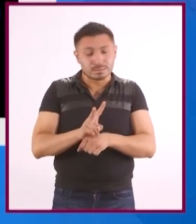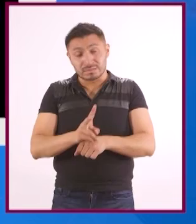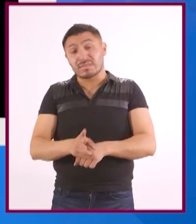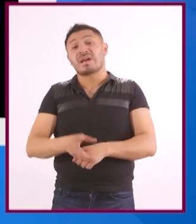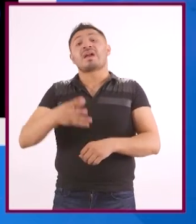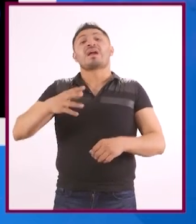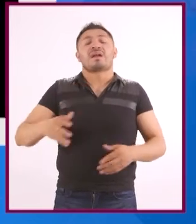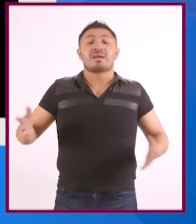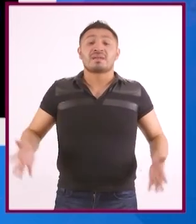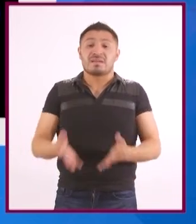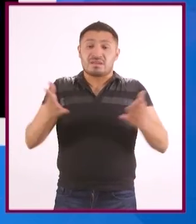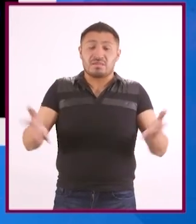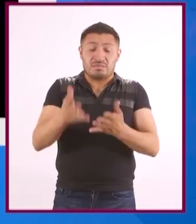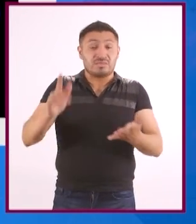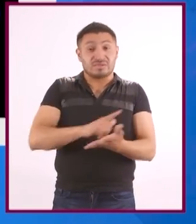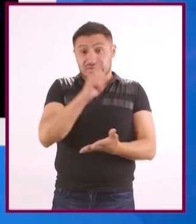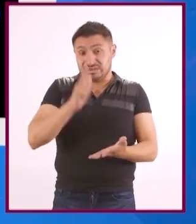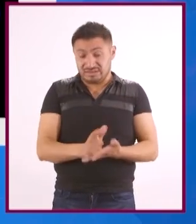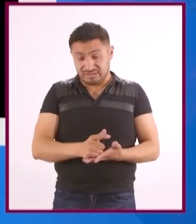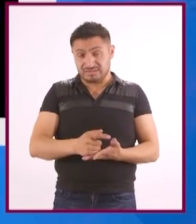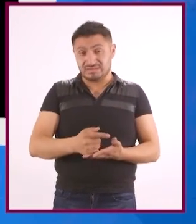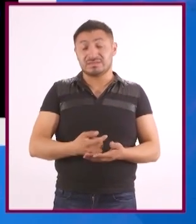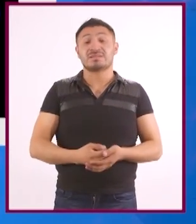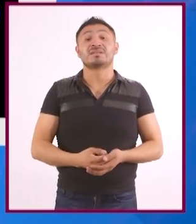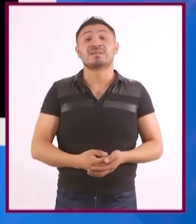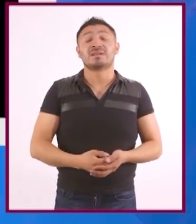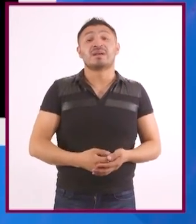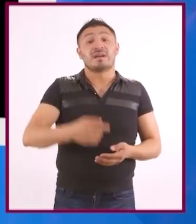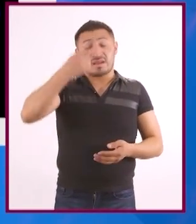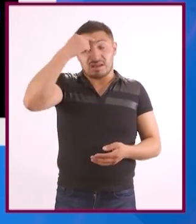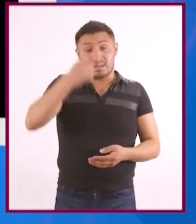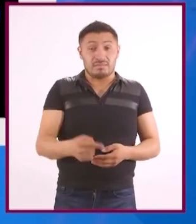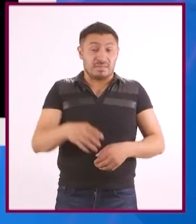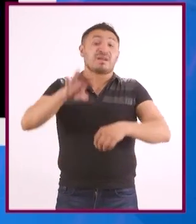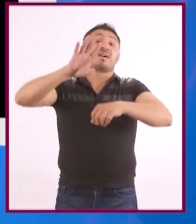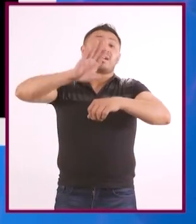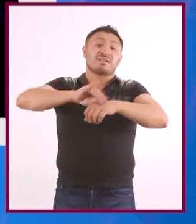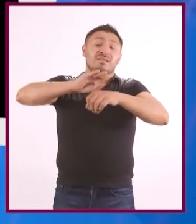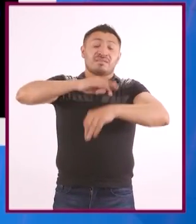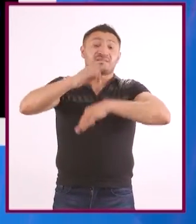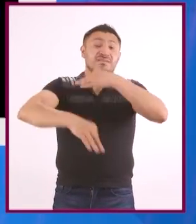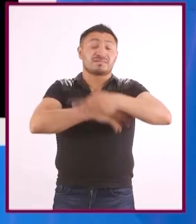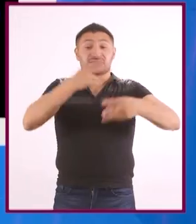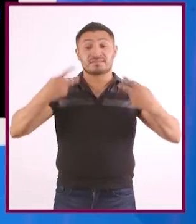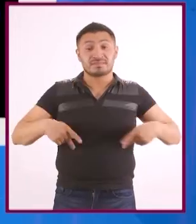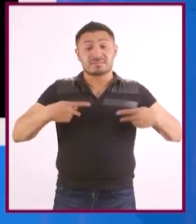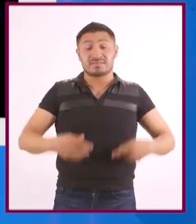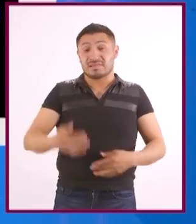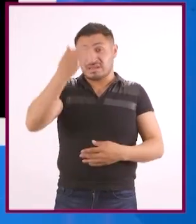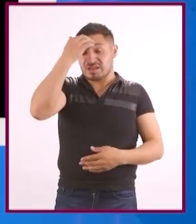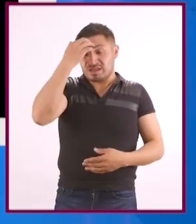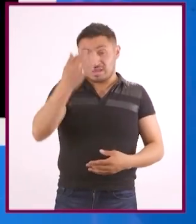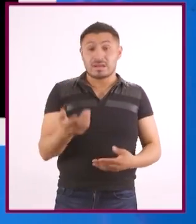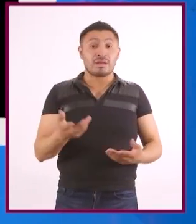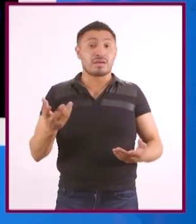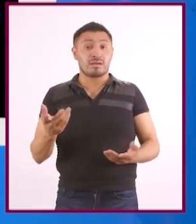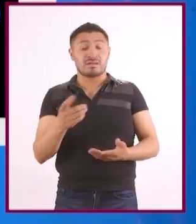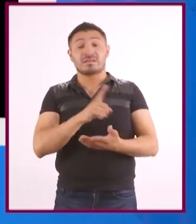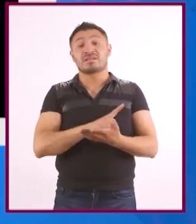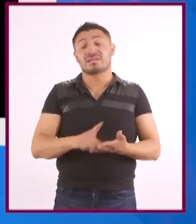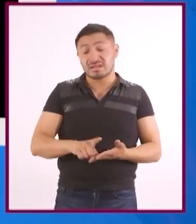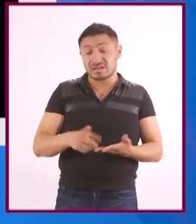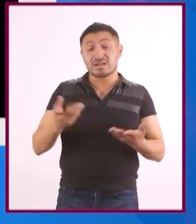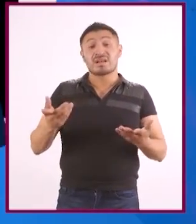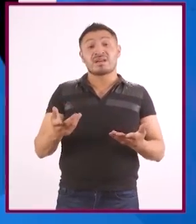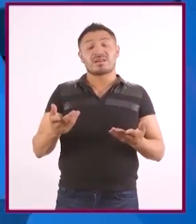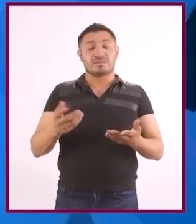llevar a cabo esas objeciones de conciencia, pues precisamente para permitir a todas las personas tener acceso en los